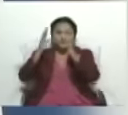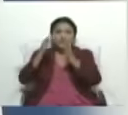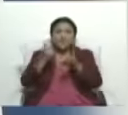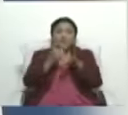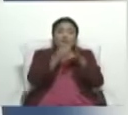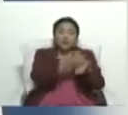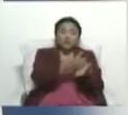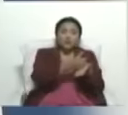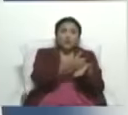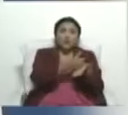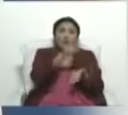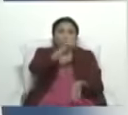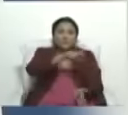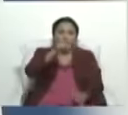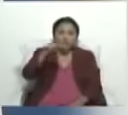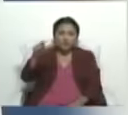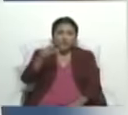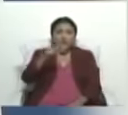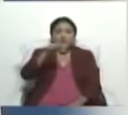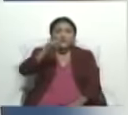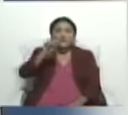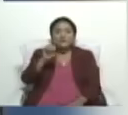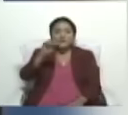unos funcionarios para poder